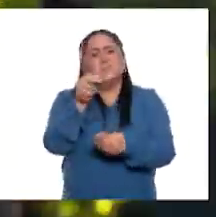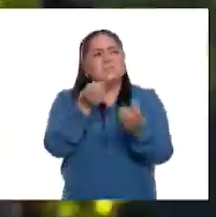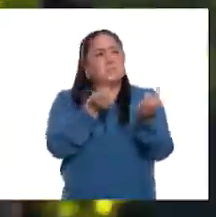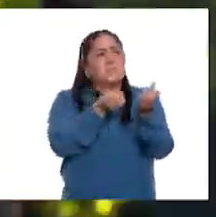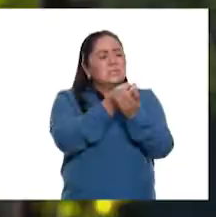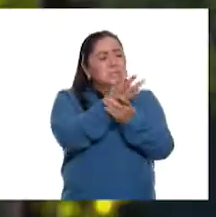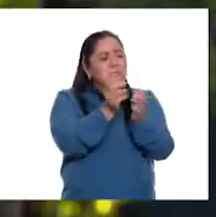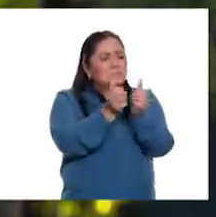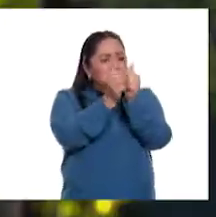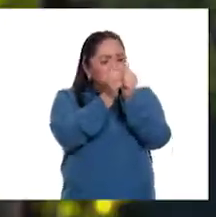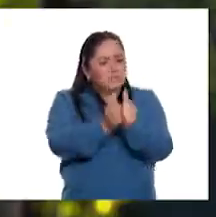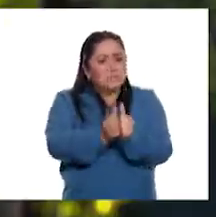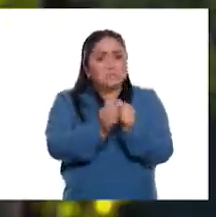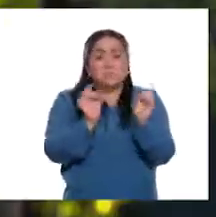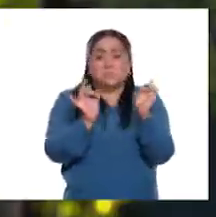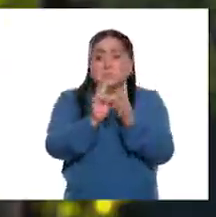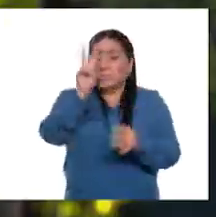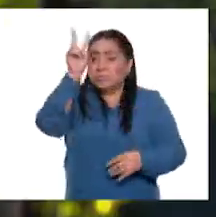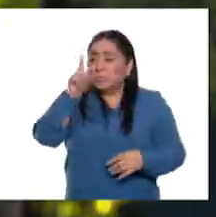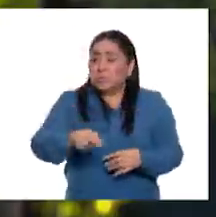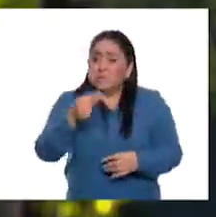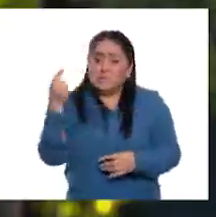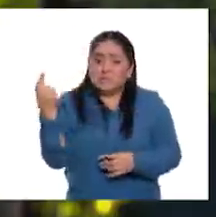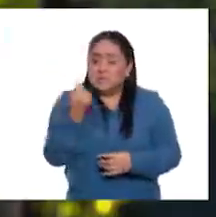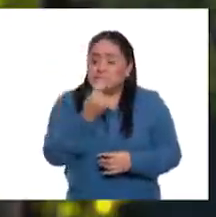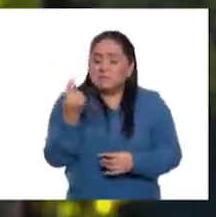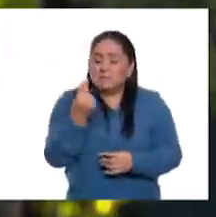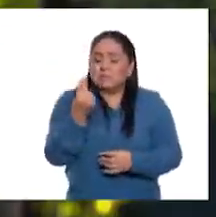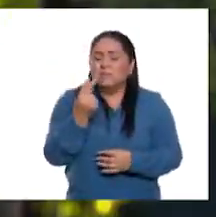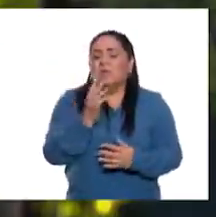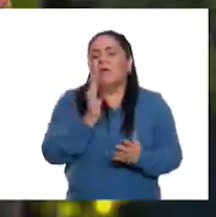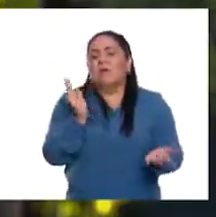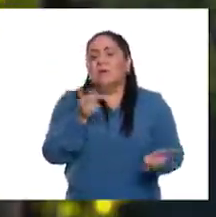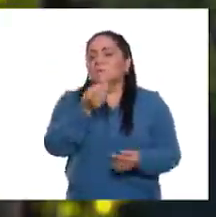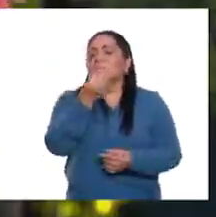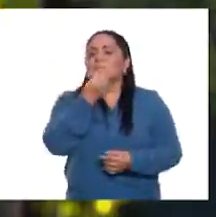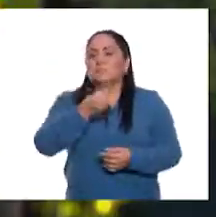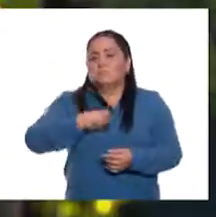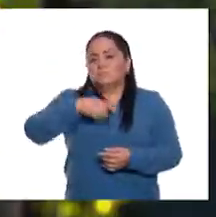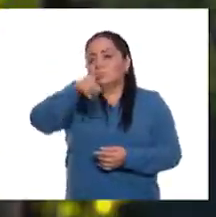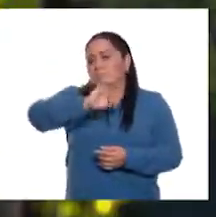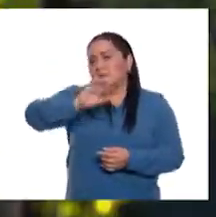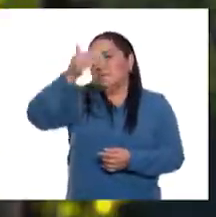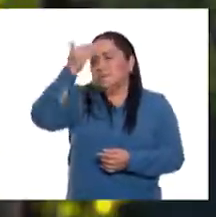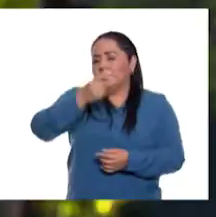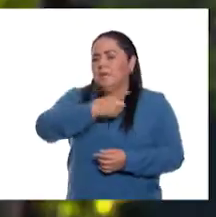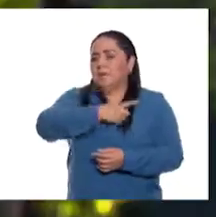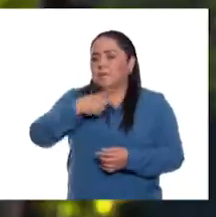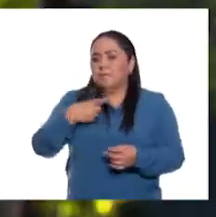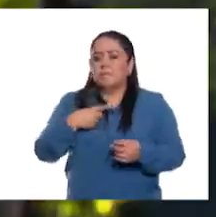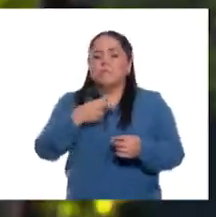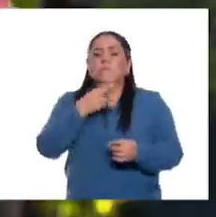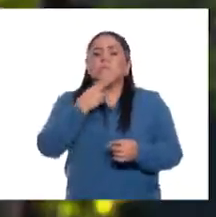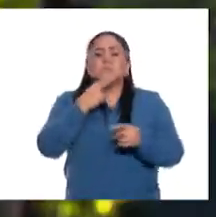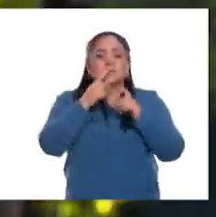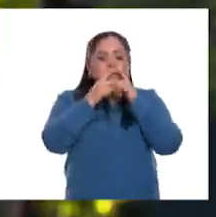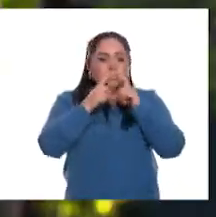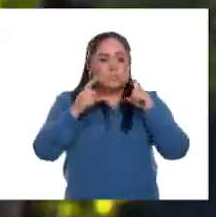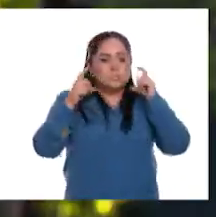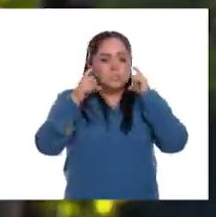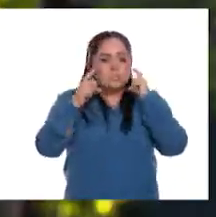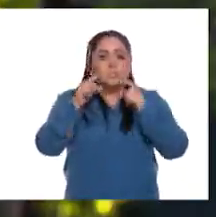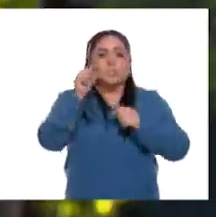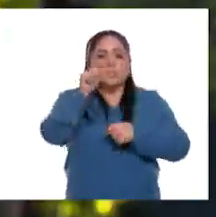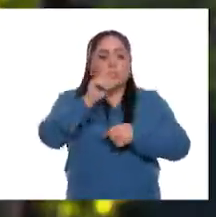no salir de casa a menos que sea muy necesario. Si lo haces, utiliza el